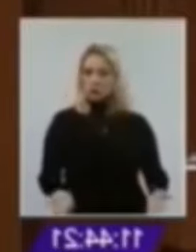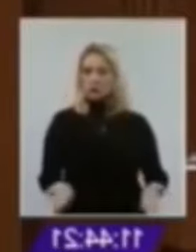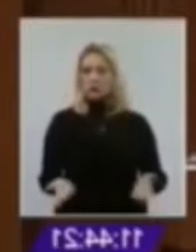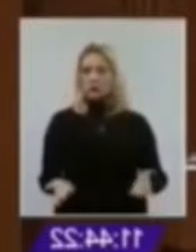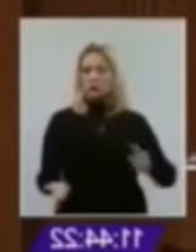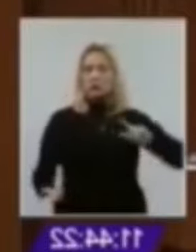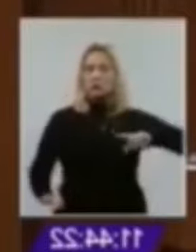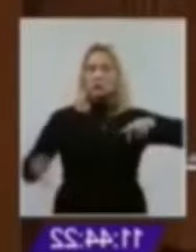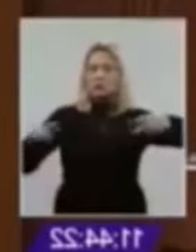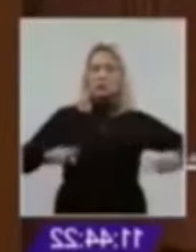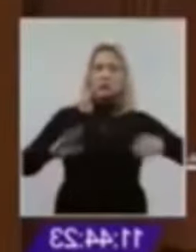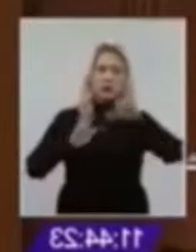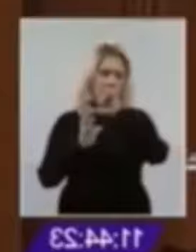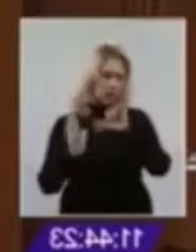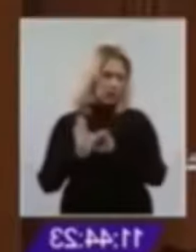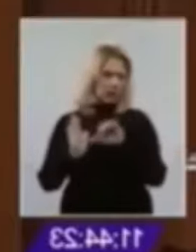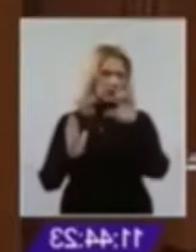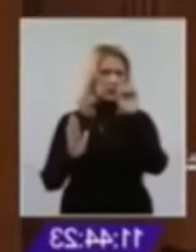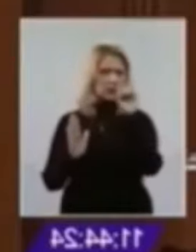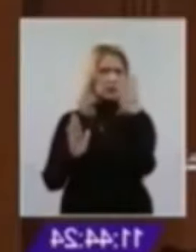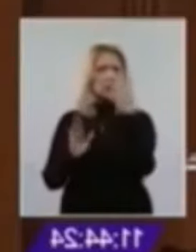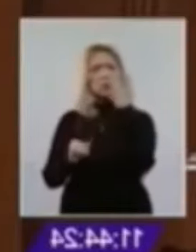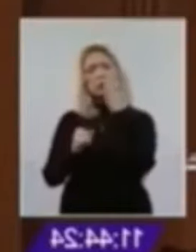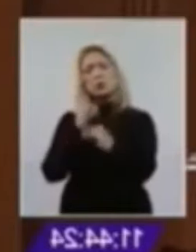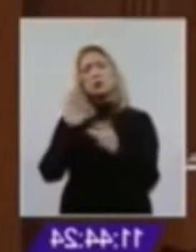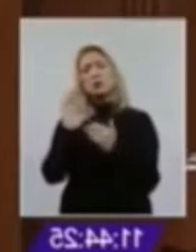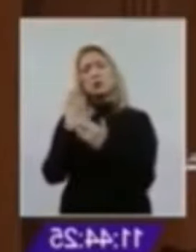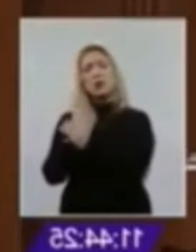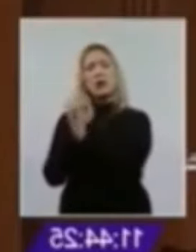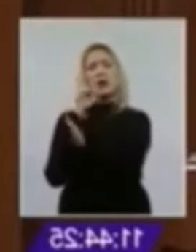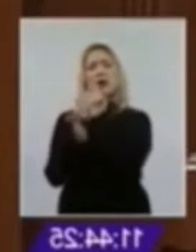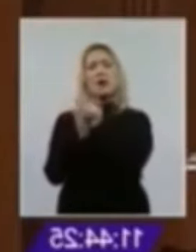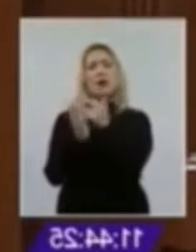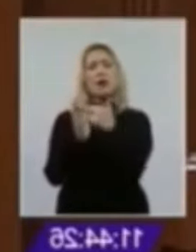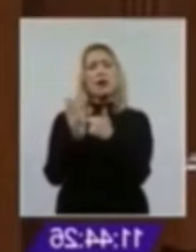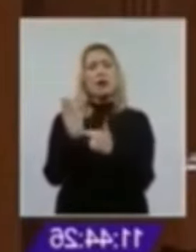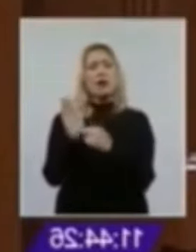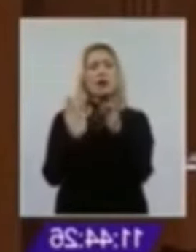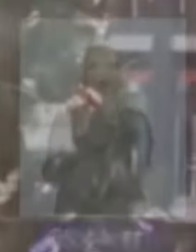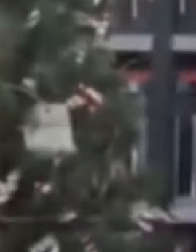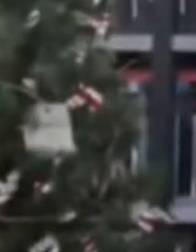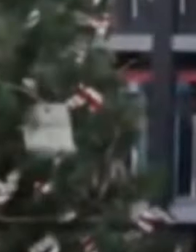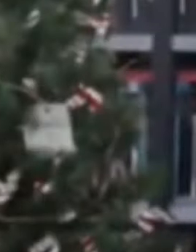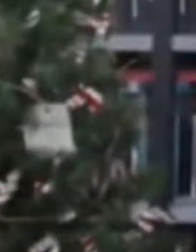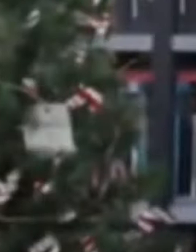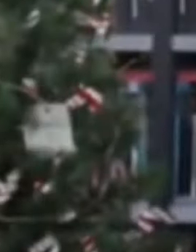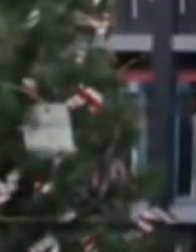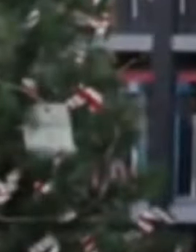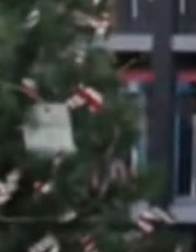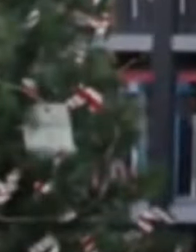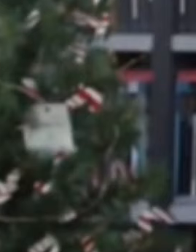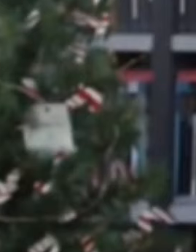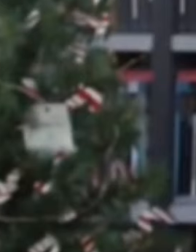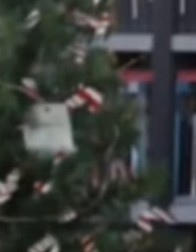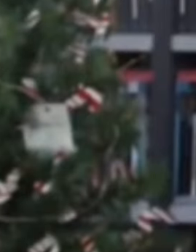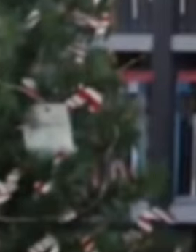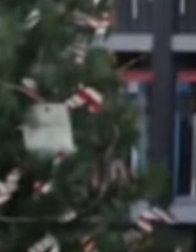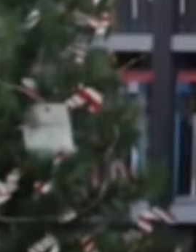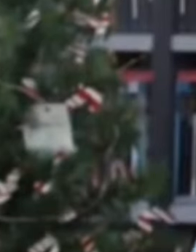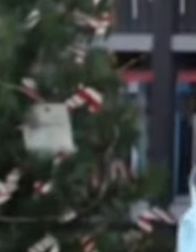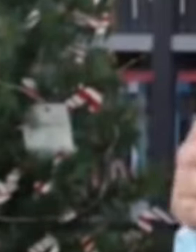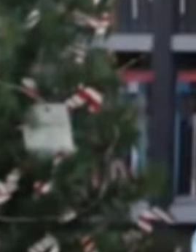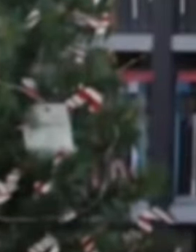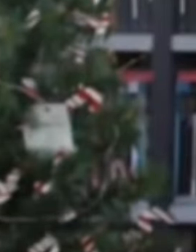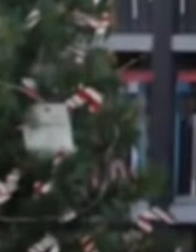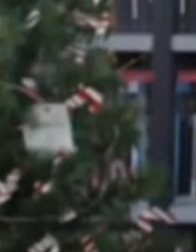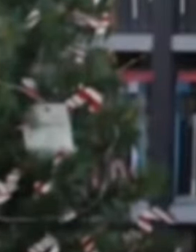molestado entre todos los personajes alguien que me llama la atención a Norma piña quien ayer si usted ve